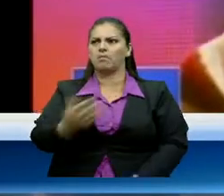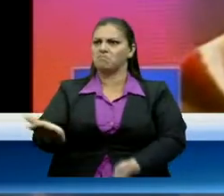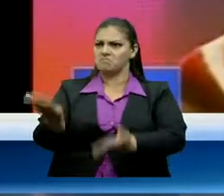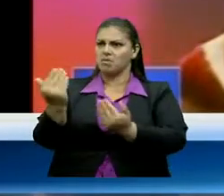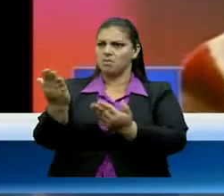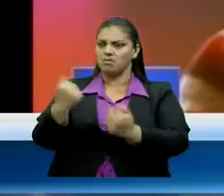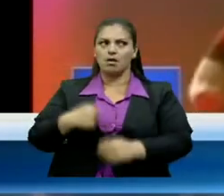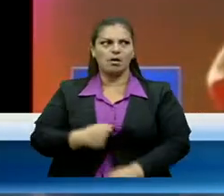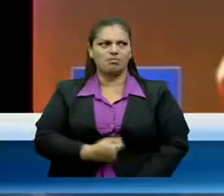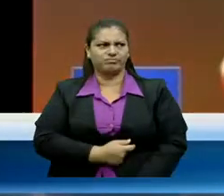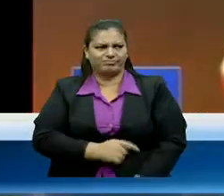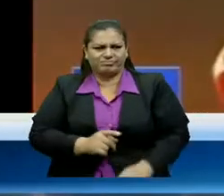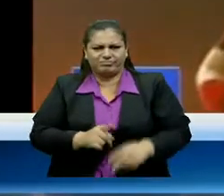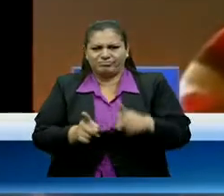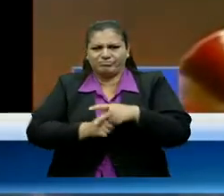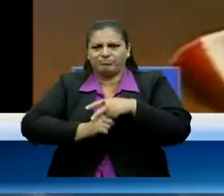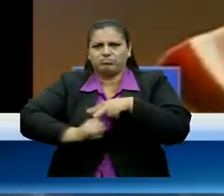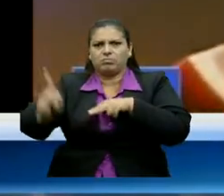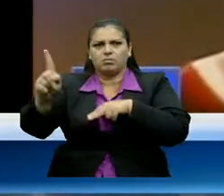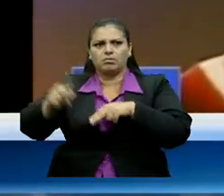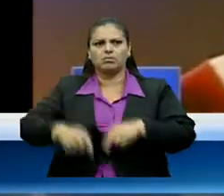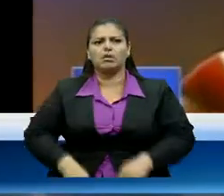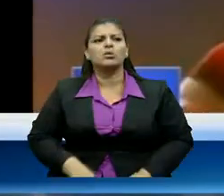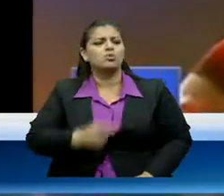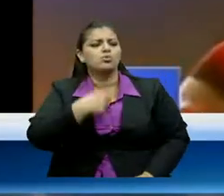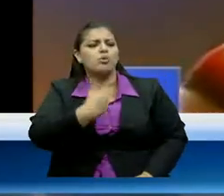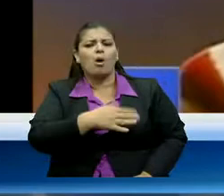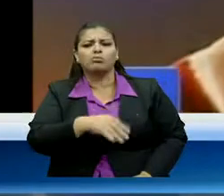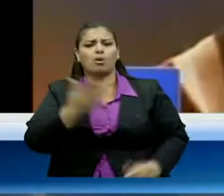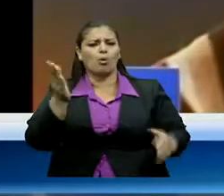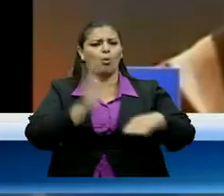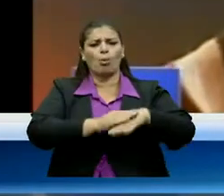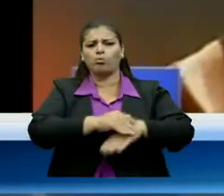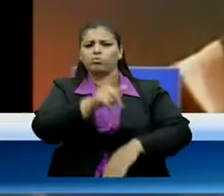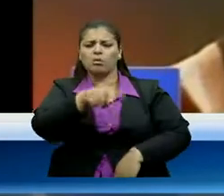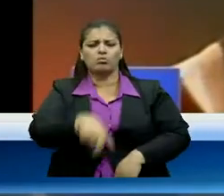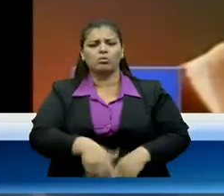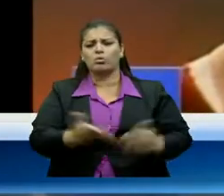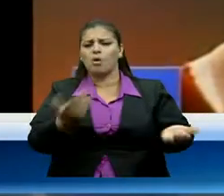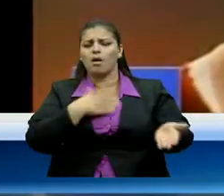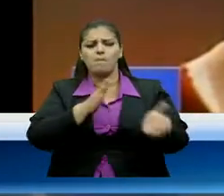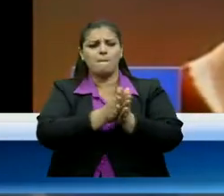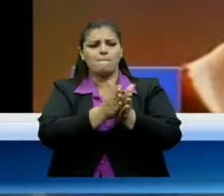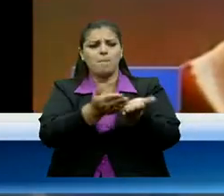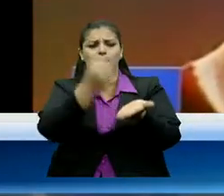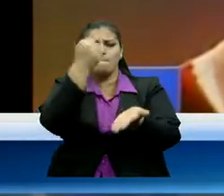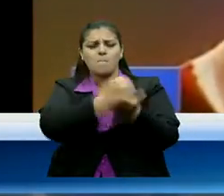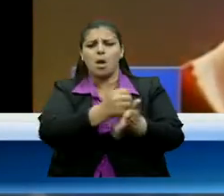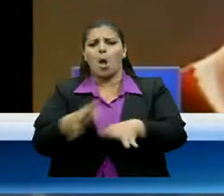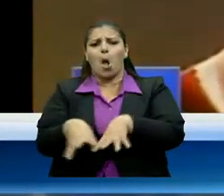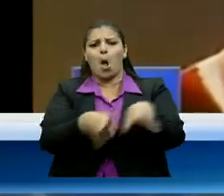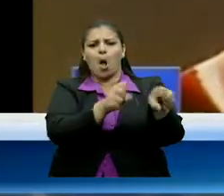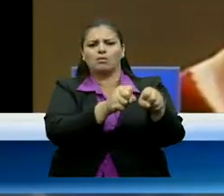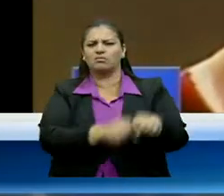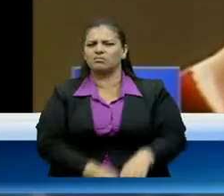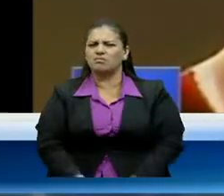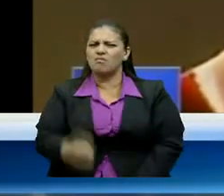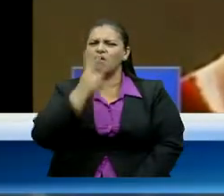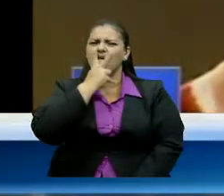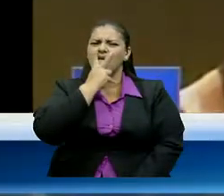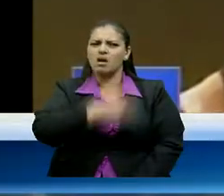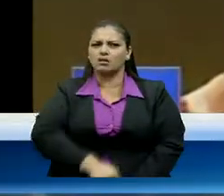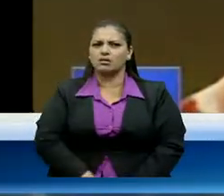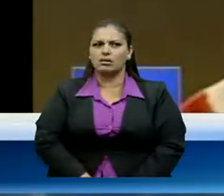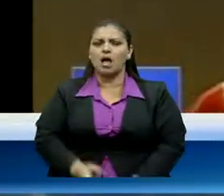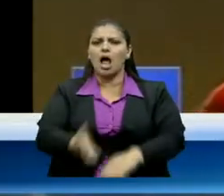a todos y ahora dice que hemos hecho un acuerdo, que lo incumplimos porque le quitamos la visa. Pura mentira de un farsante. Pidió reunirse conmigo.